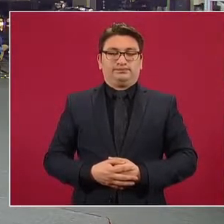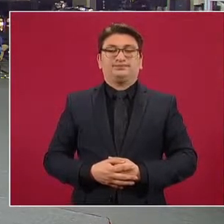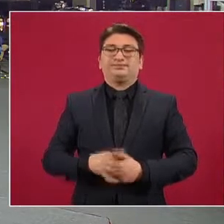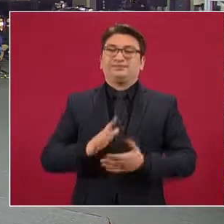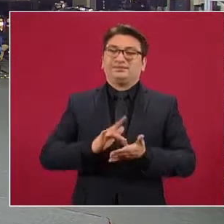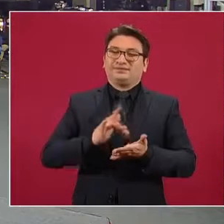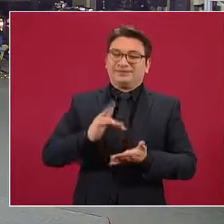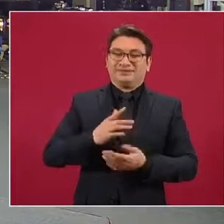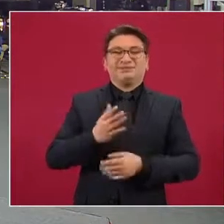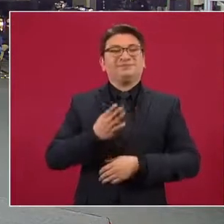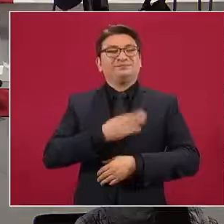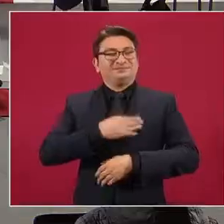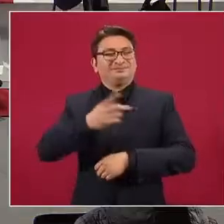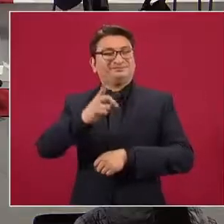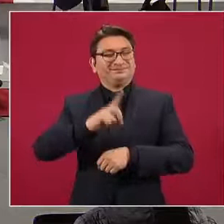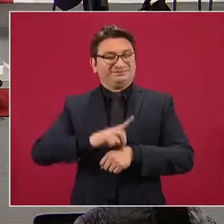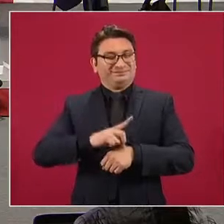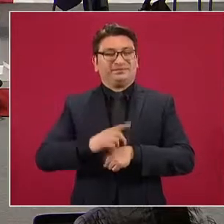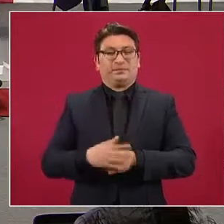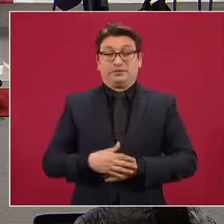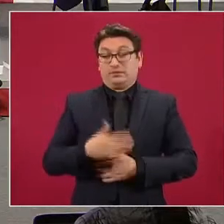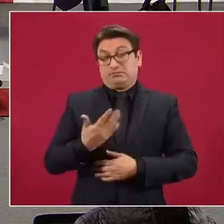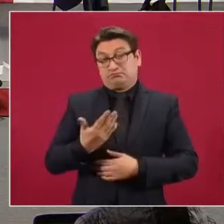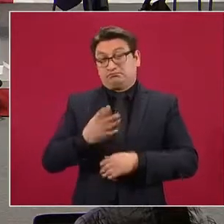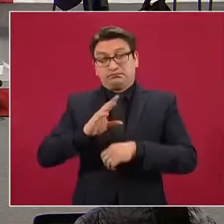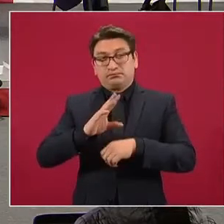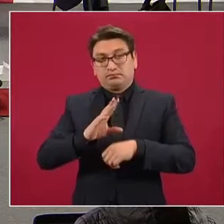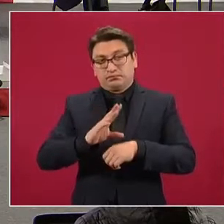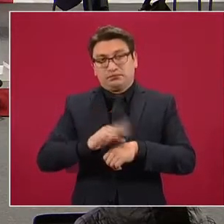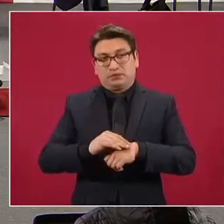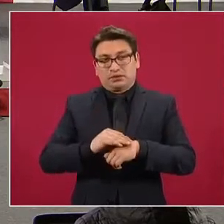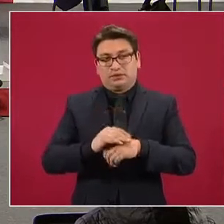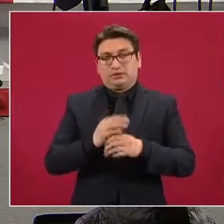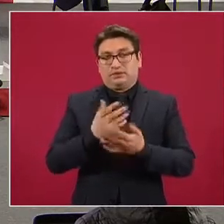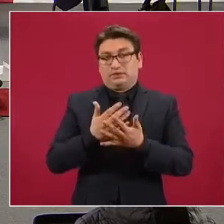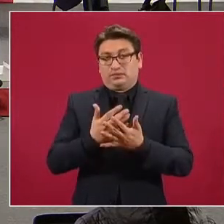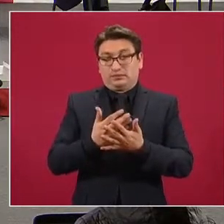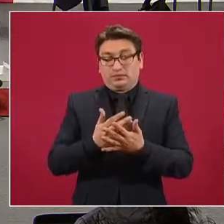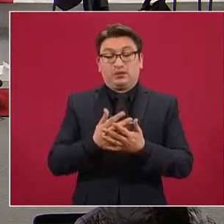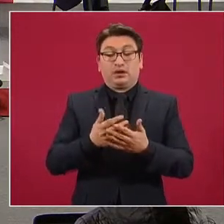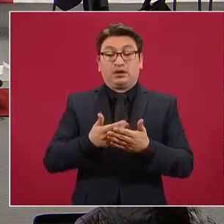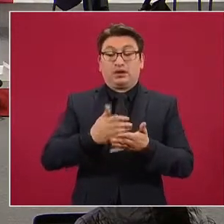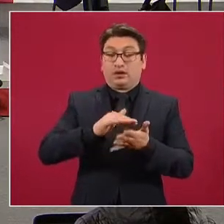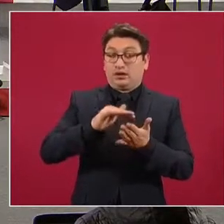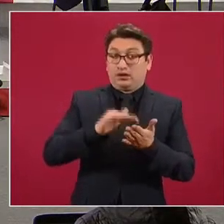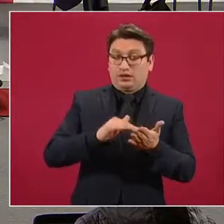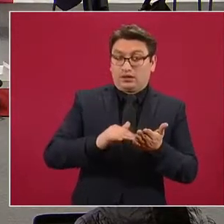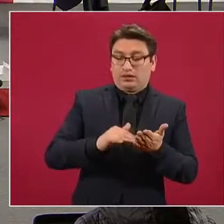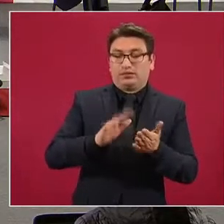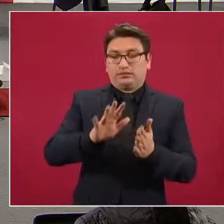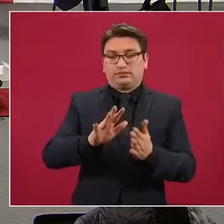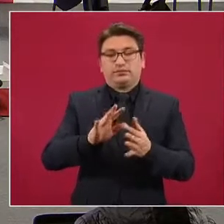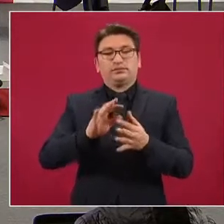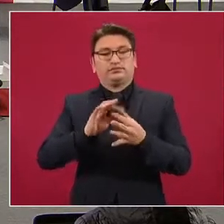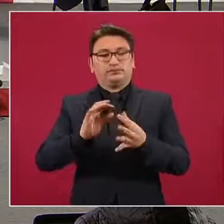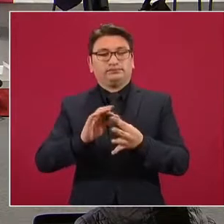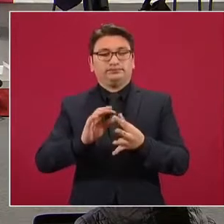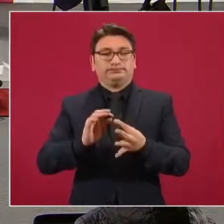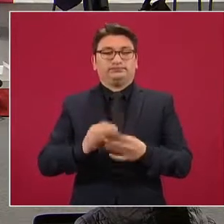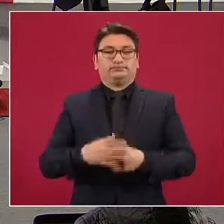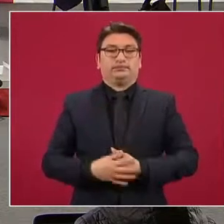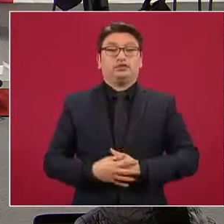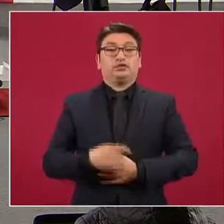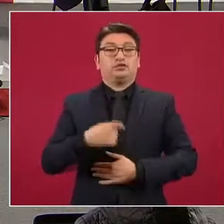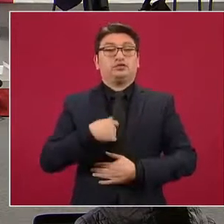Gracias, buenos días. Si me permiten un paréntesis en la lectura de esta guía ética,